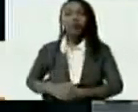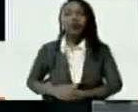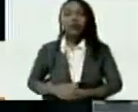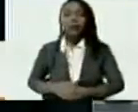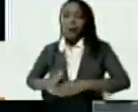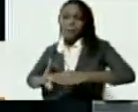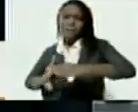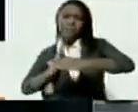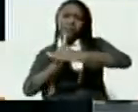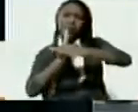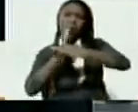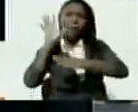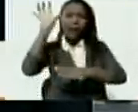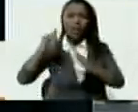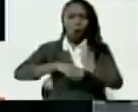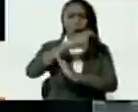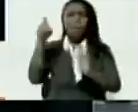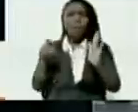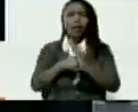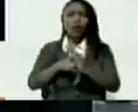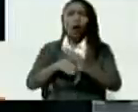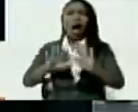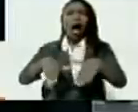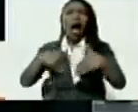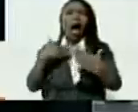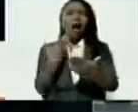Trancar un país entero hasta nuevo aviso.